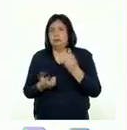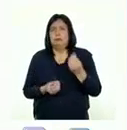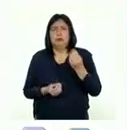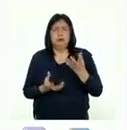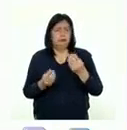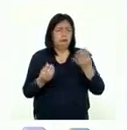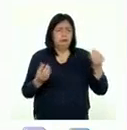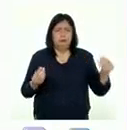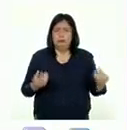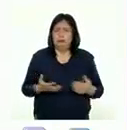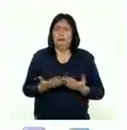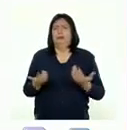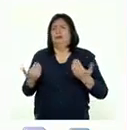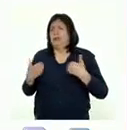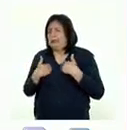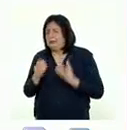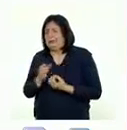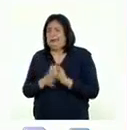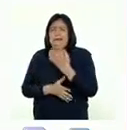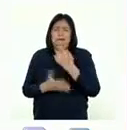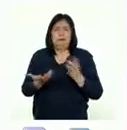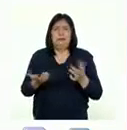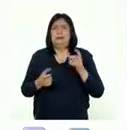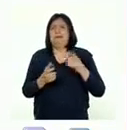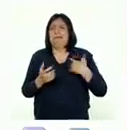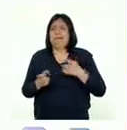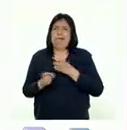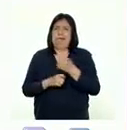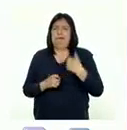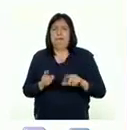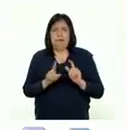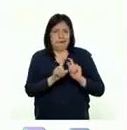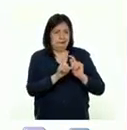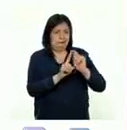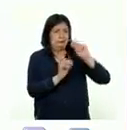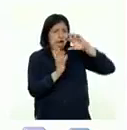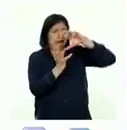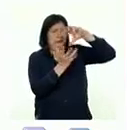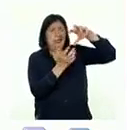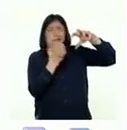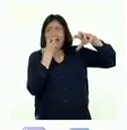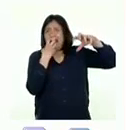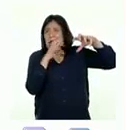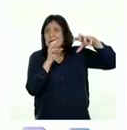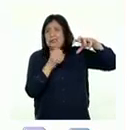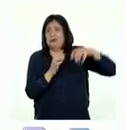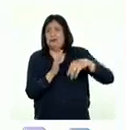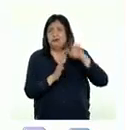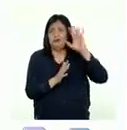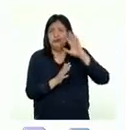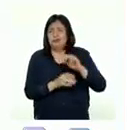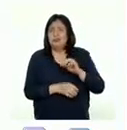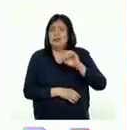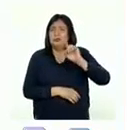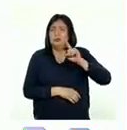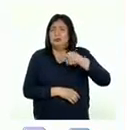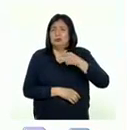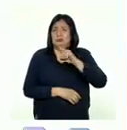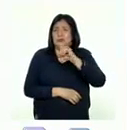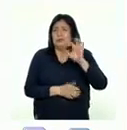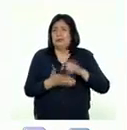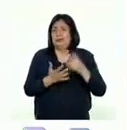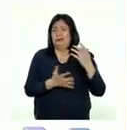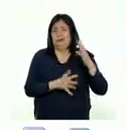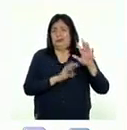muchas especies de seres vivos están siendo afectadas. La temperatura del planeta ha aumentado en 1,1 grados centígrados en las